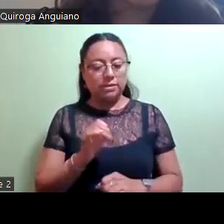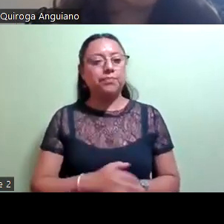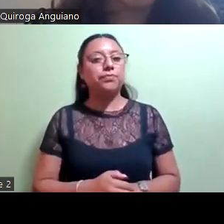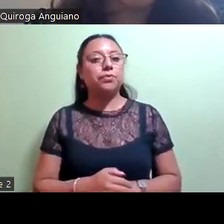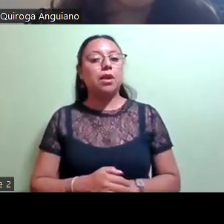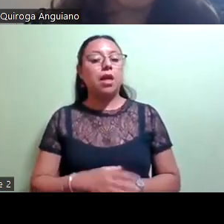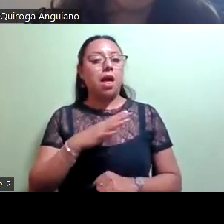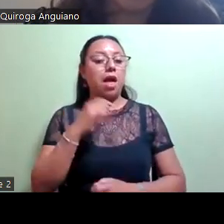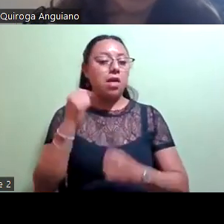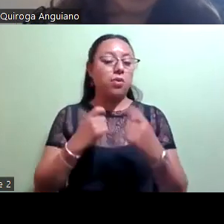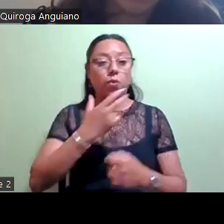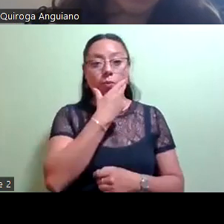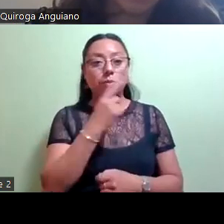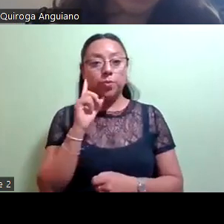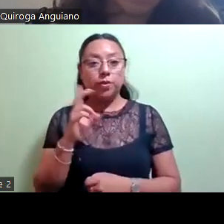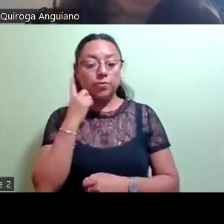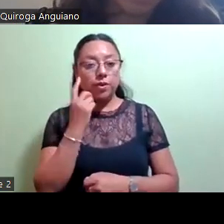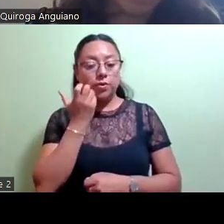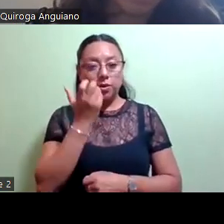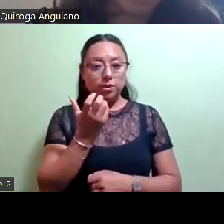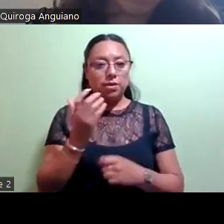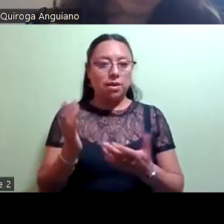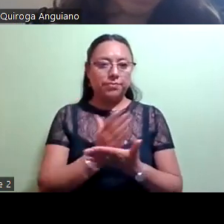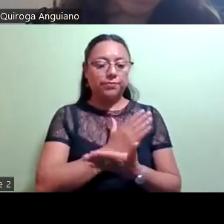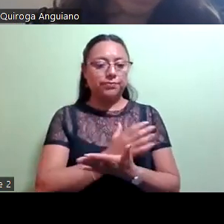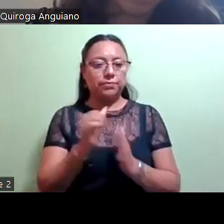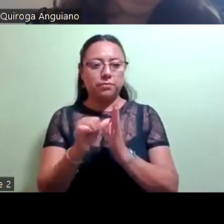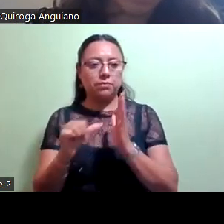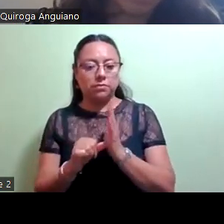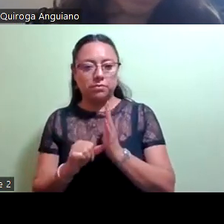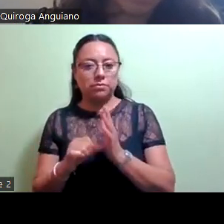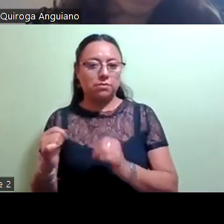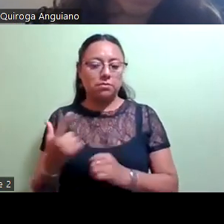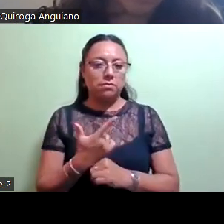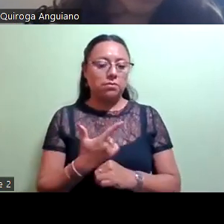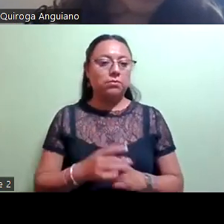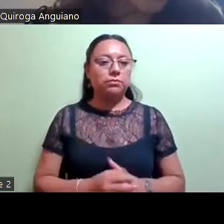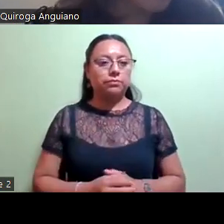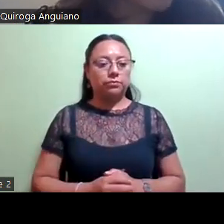reservar algo sobre el dictamen que se discute.